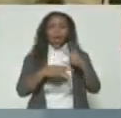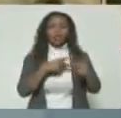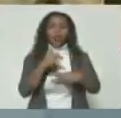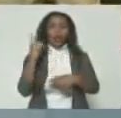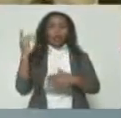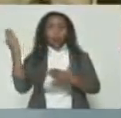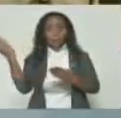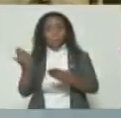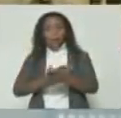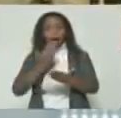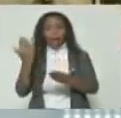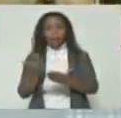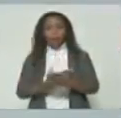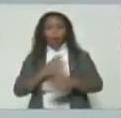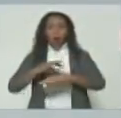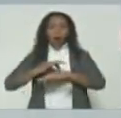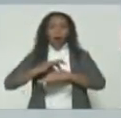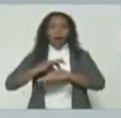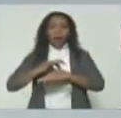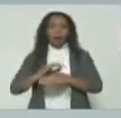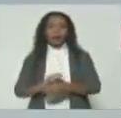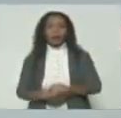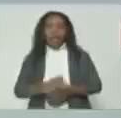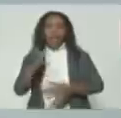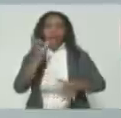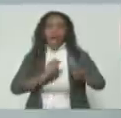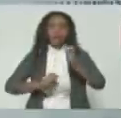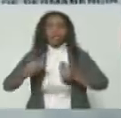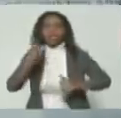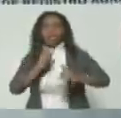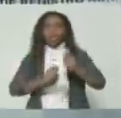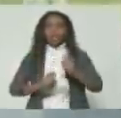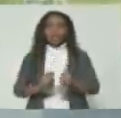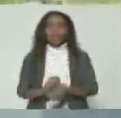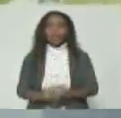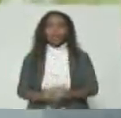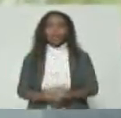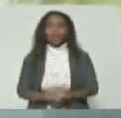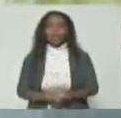plátanos, carne, leche,